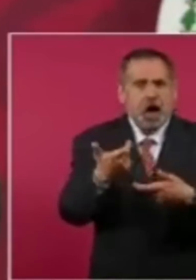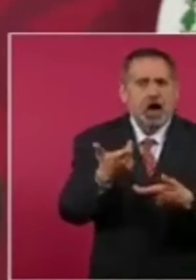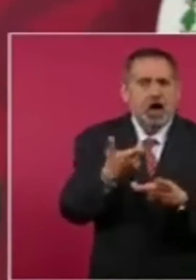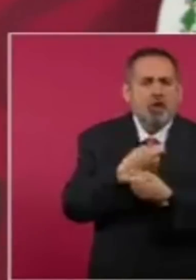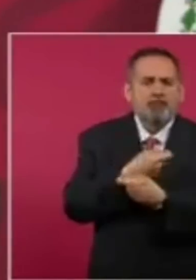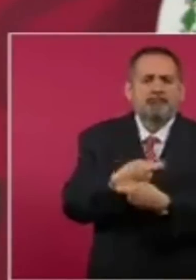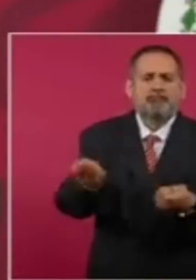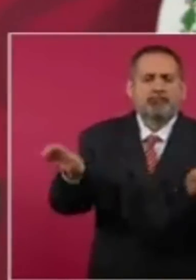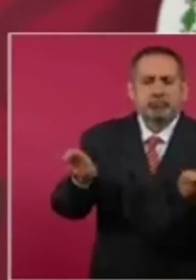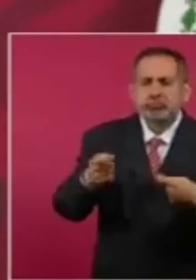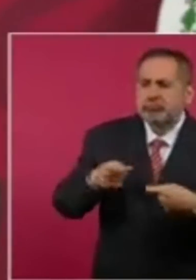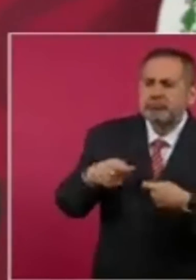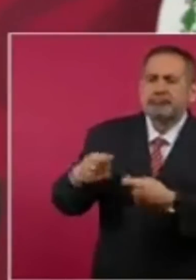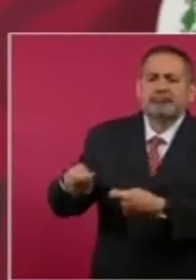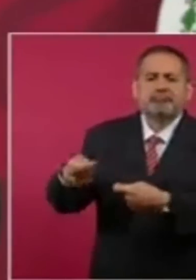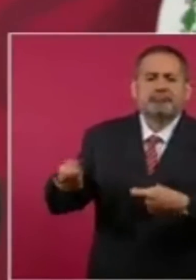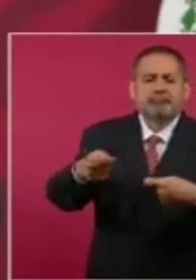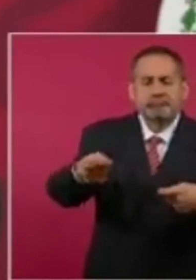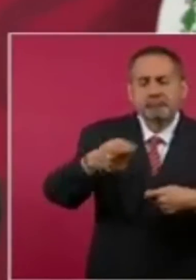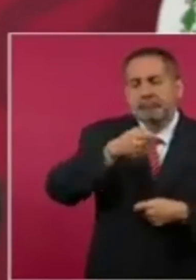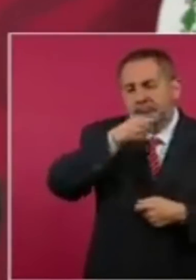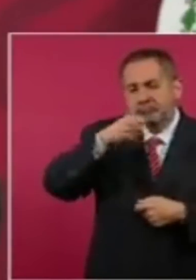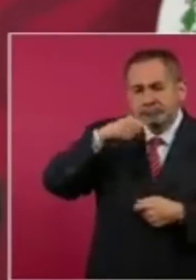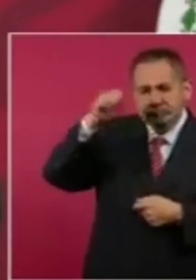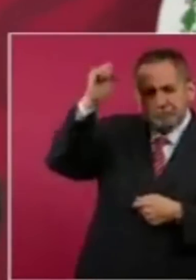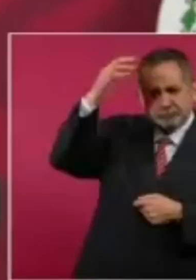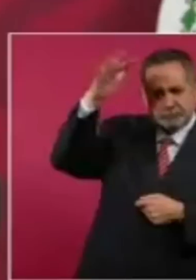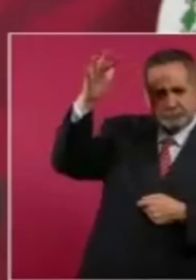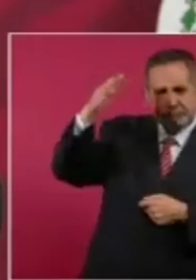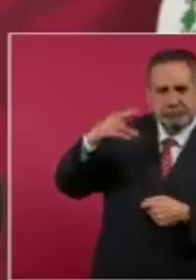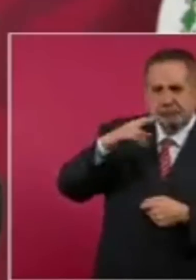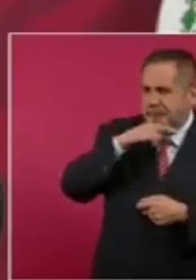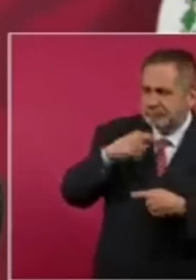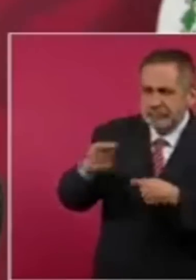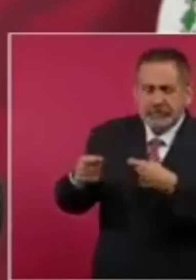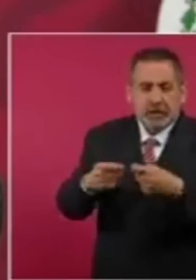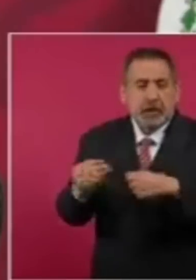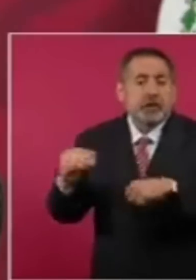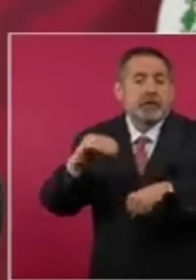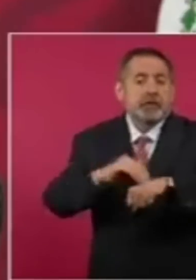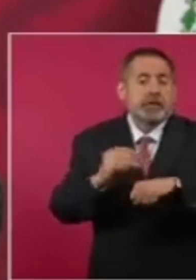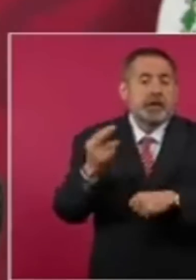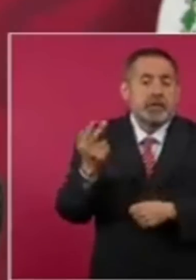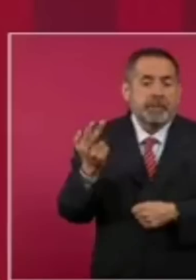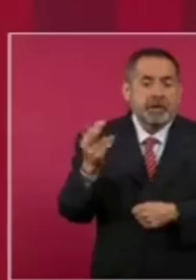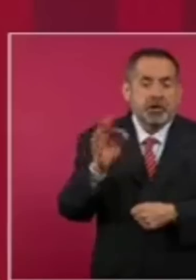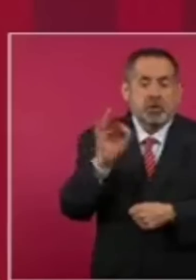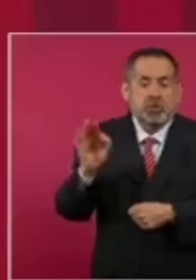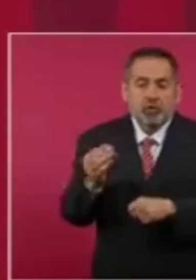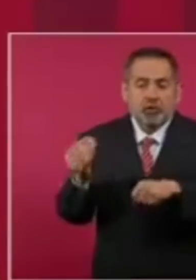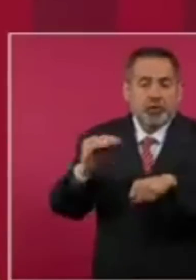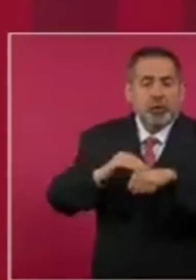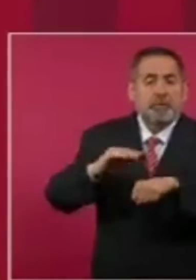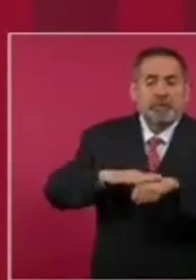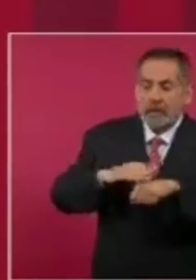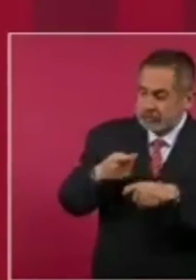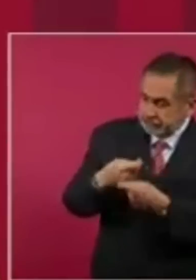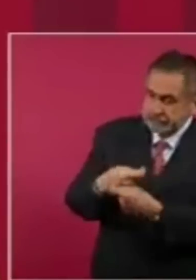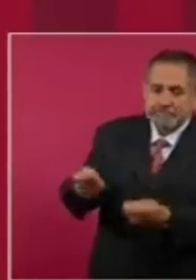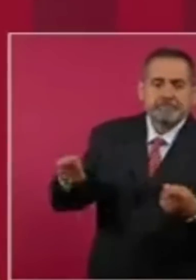fondos para los adultos mayores y ya vienen con un veinticinco por ciento de aumento